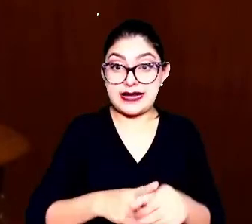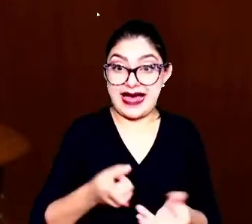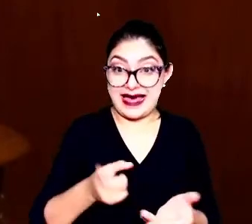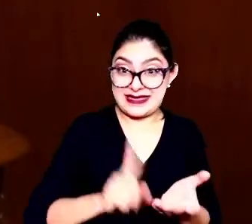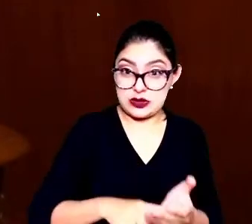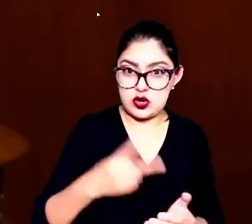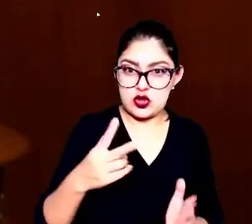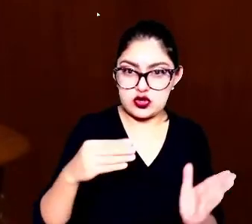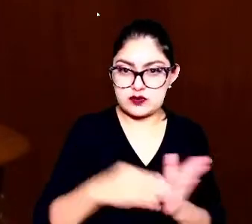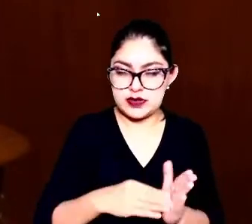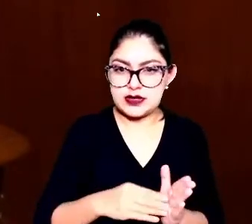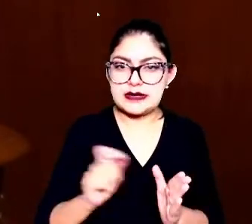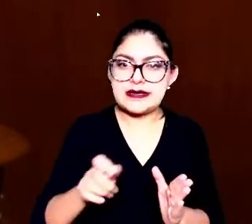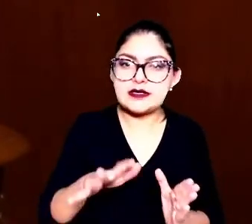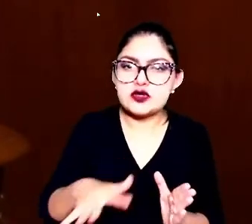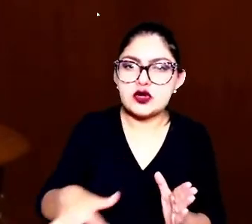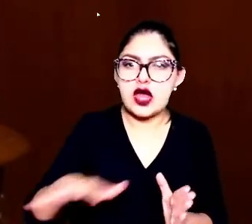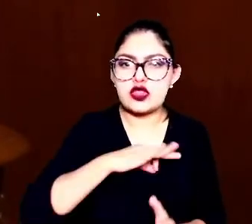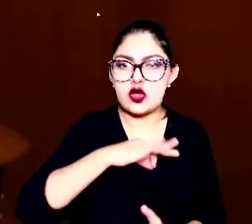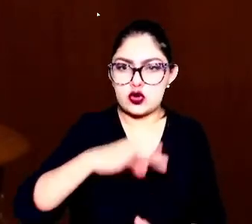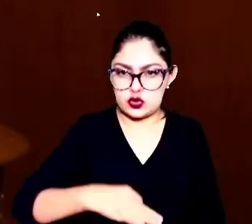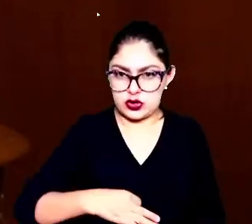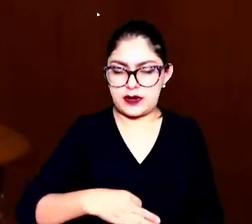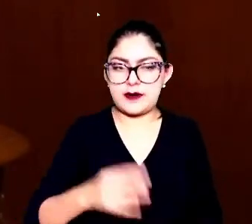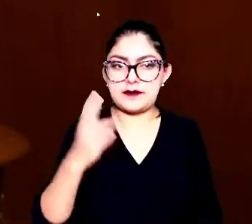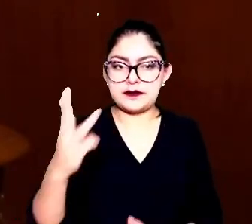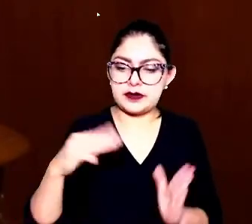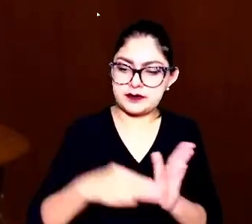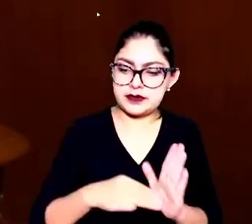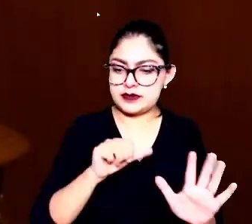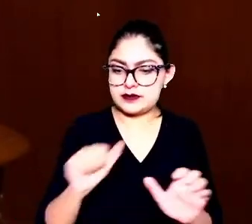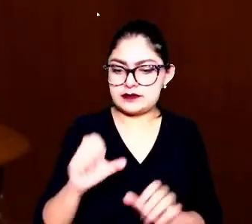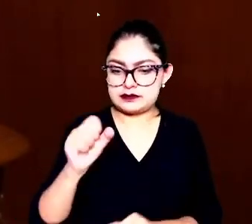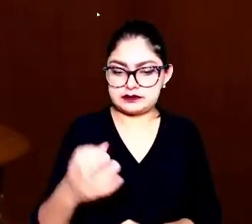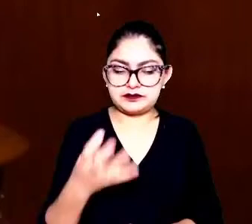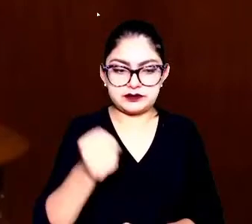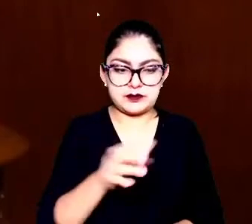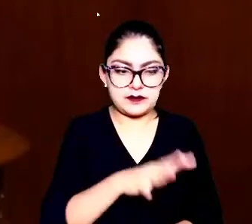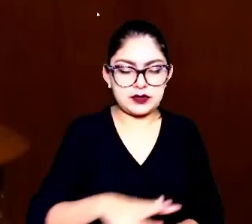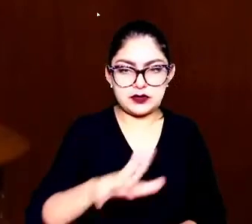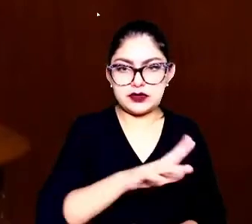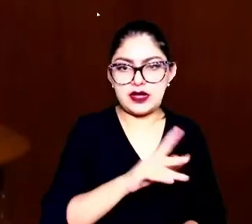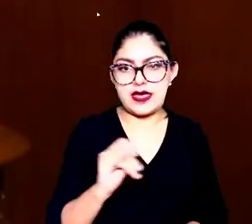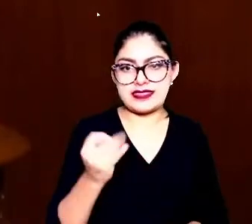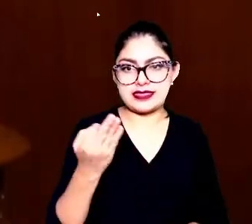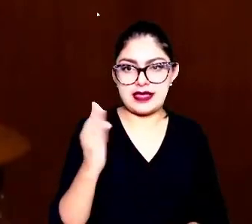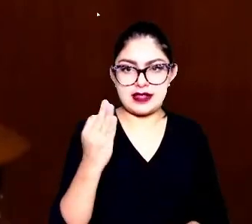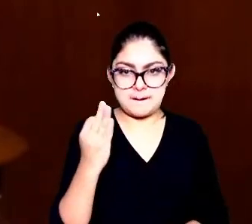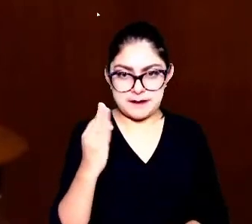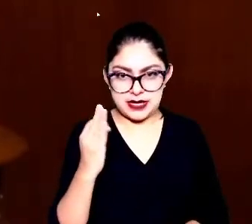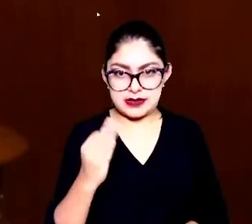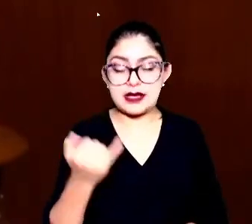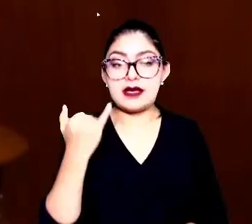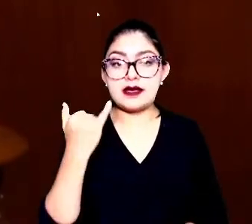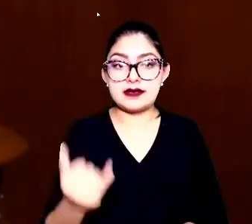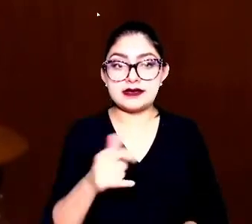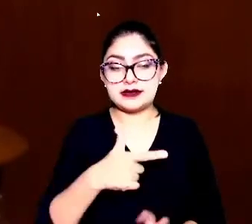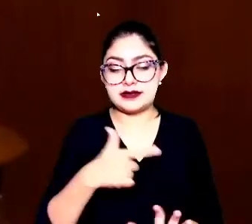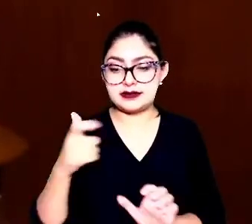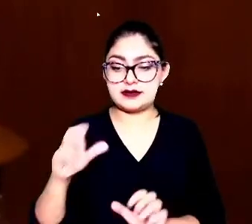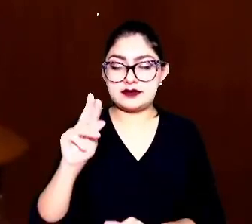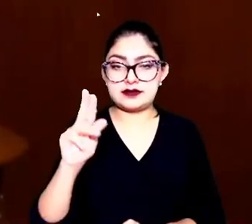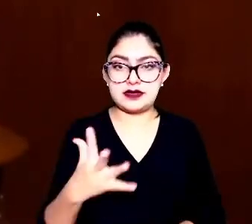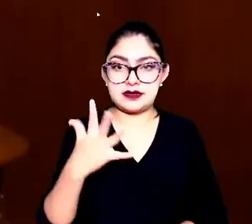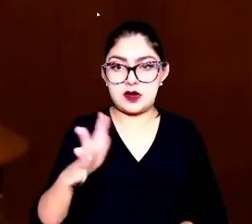Toluca 3.869 a la región de Tlalnepantla 785 a la región de Texcoco